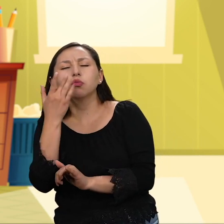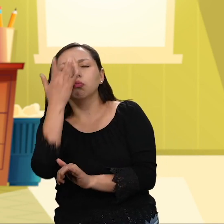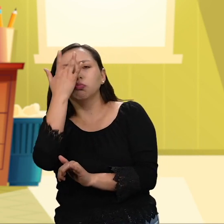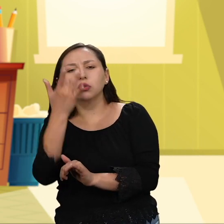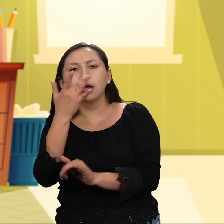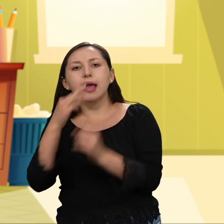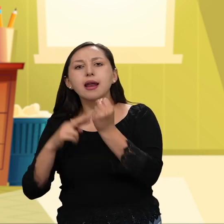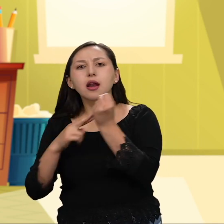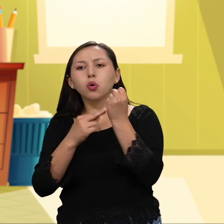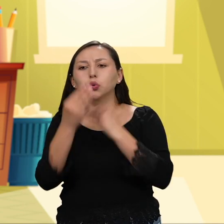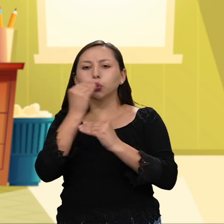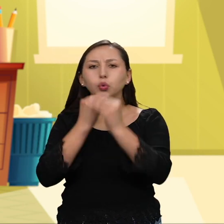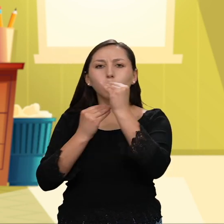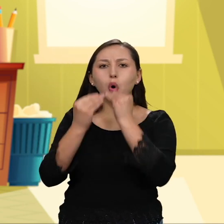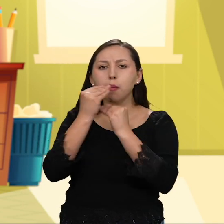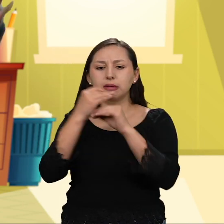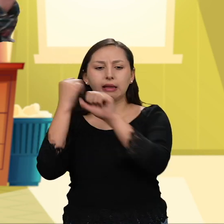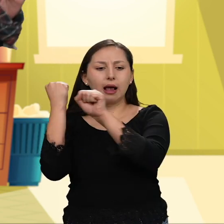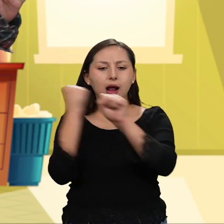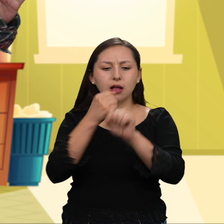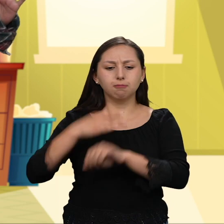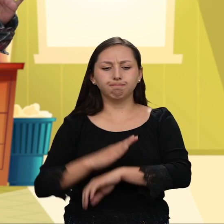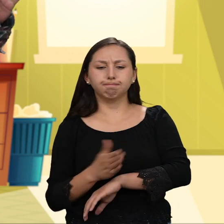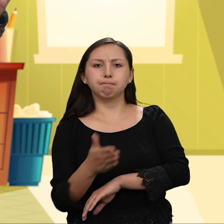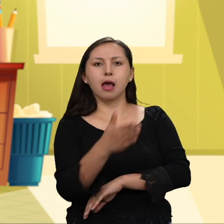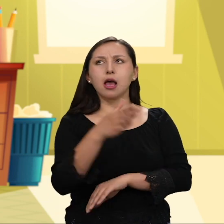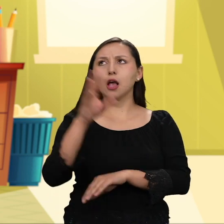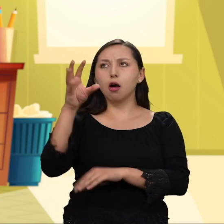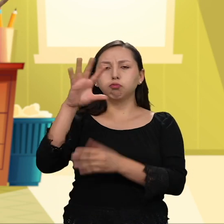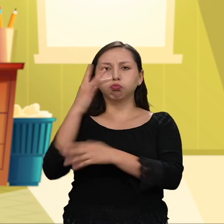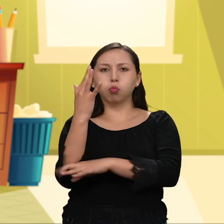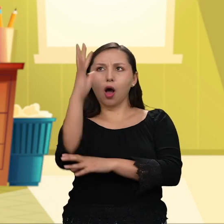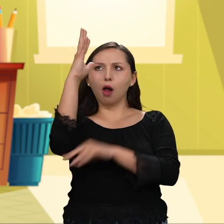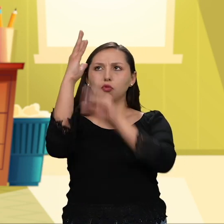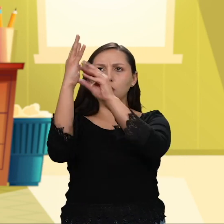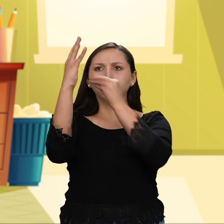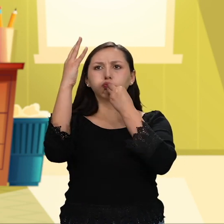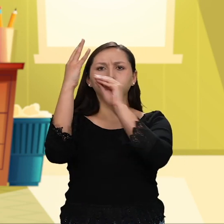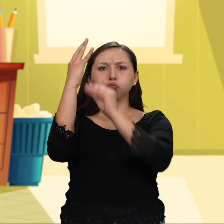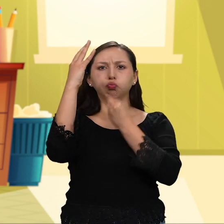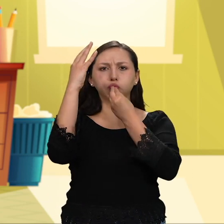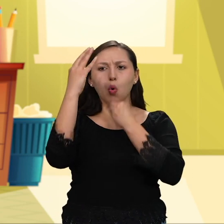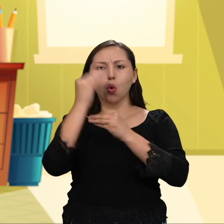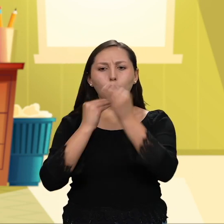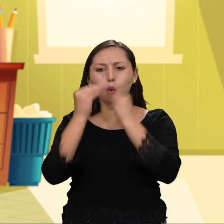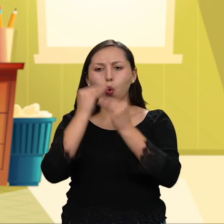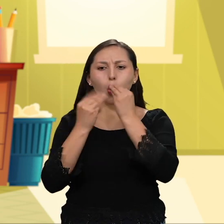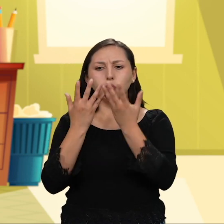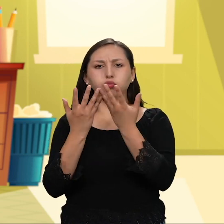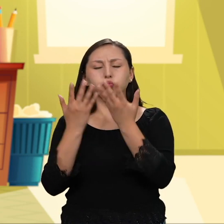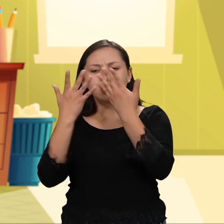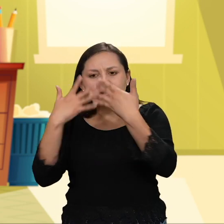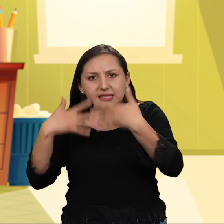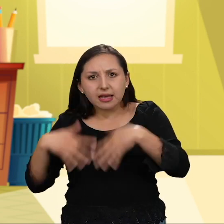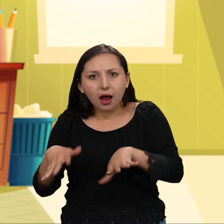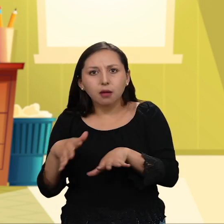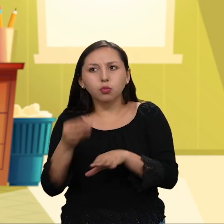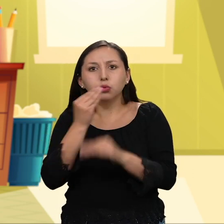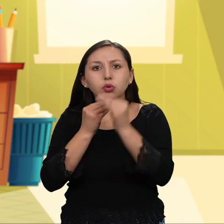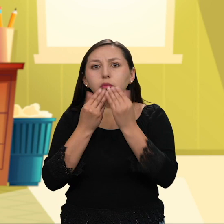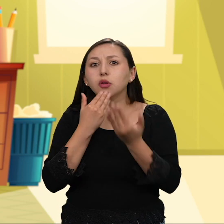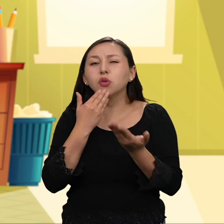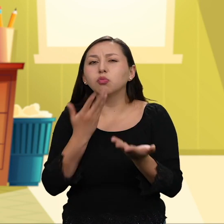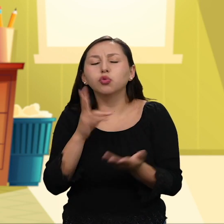consumían? Porque la caza, la pesca y la recolección eran actividades de consumo y nada más. Pero hubo otras